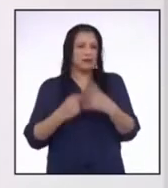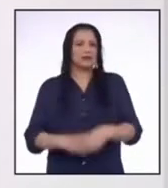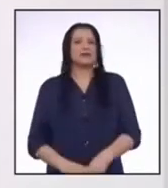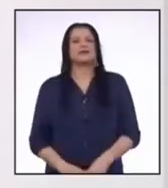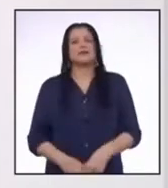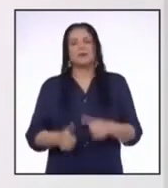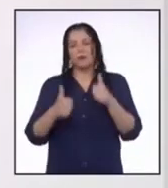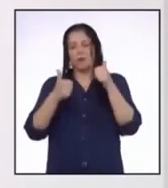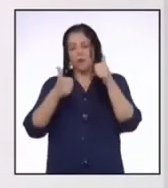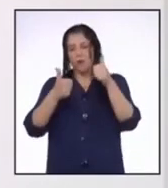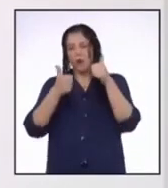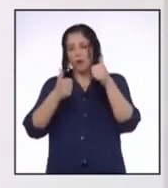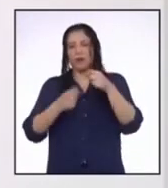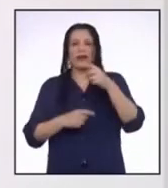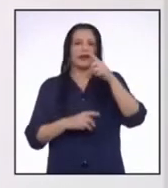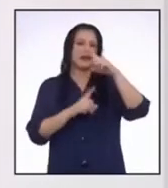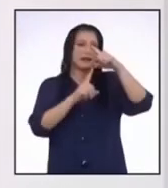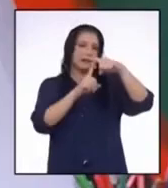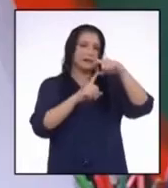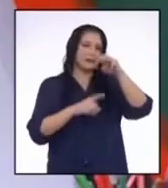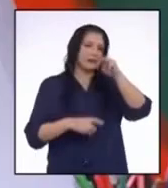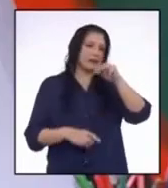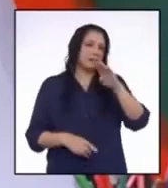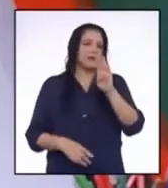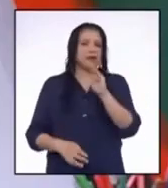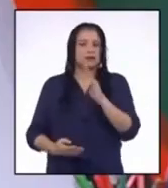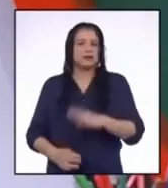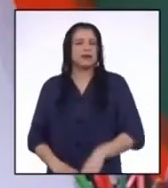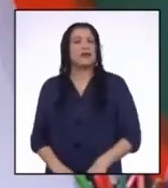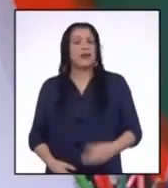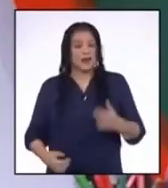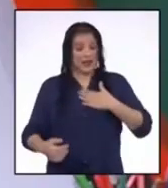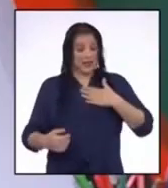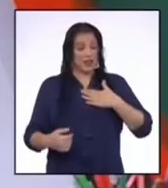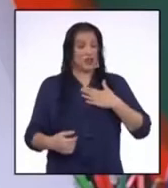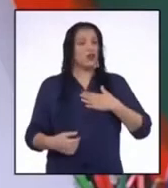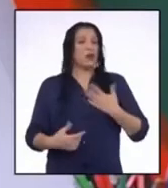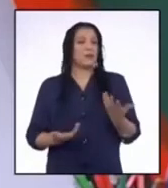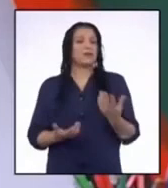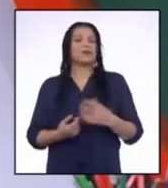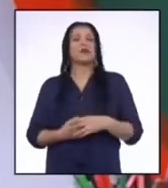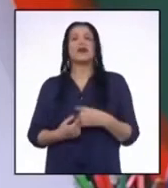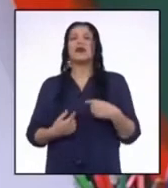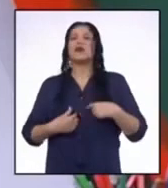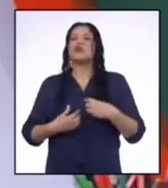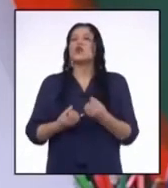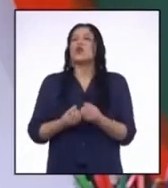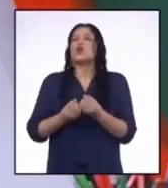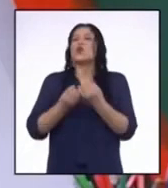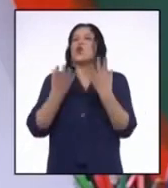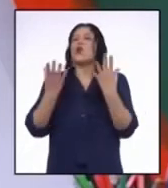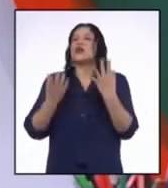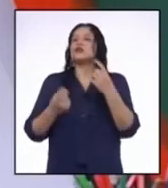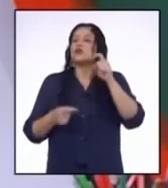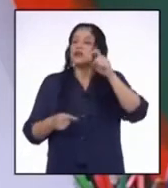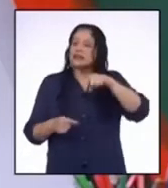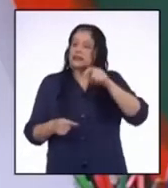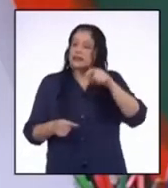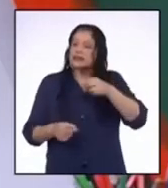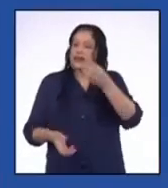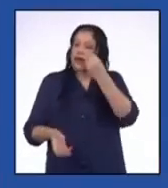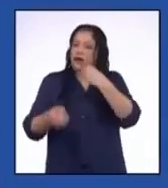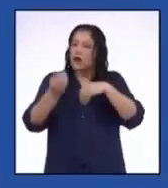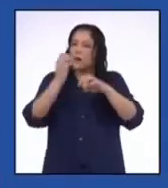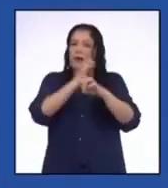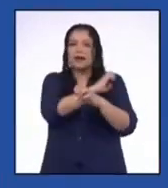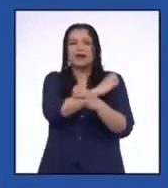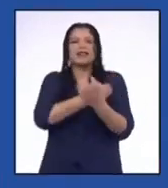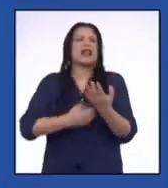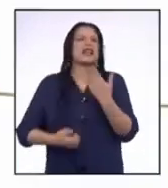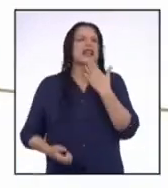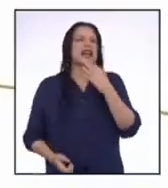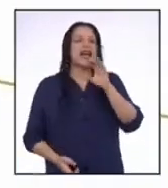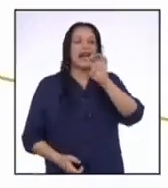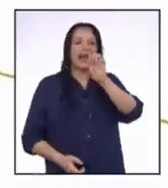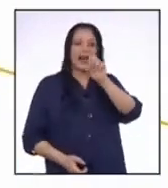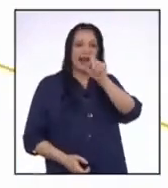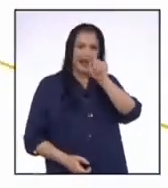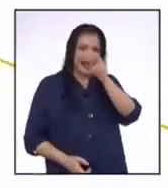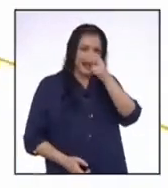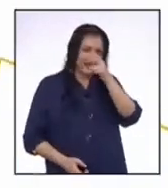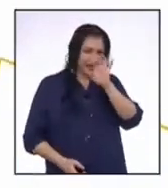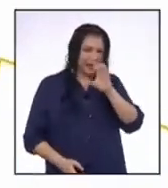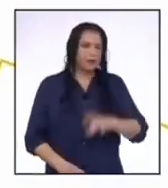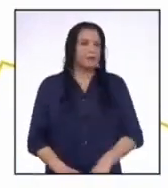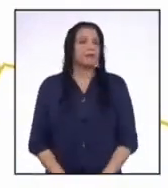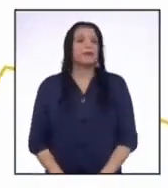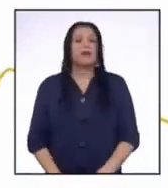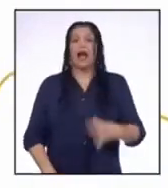y la tasa metabólica basal? Llegó mi turno, profesora. He calculado la cantidad mínima de calorías de Ethel.